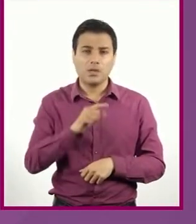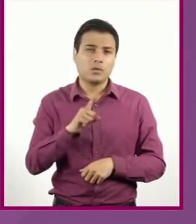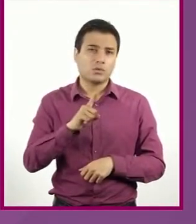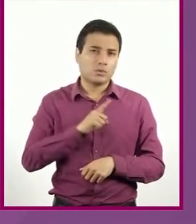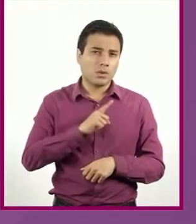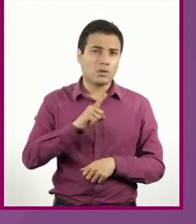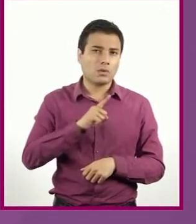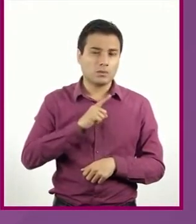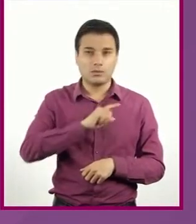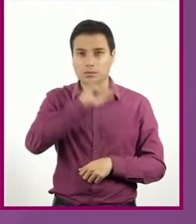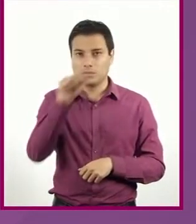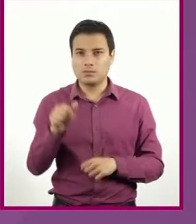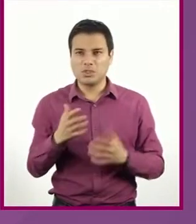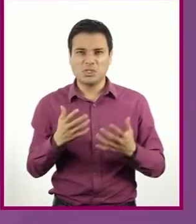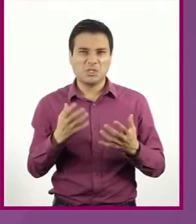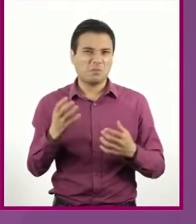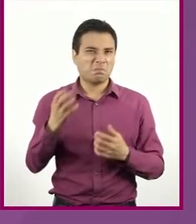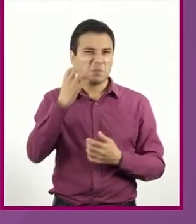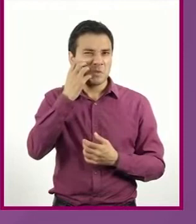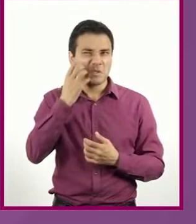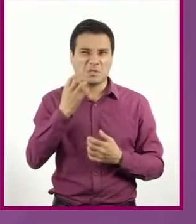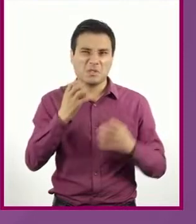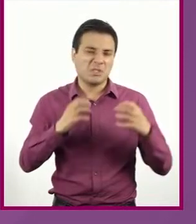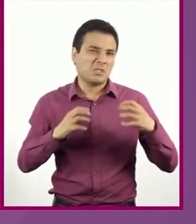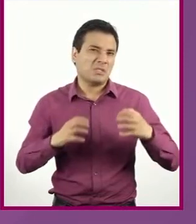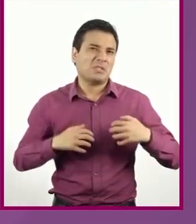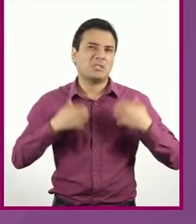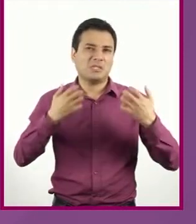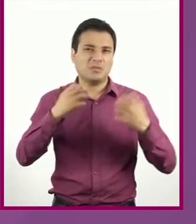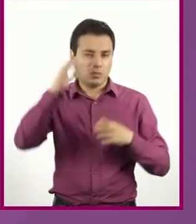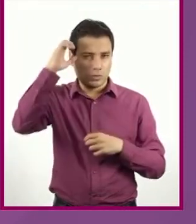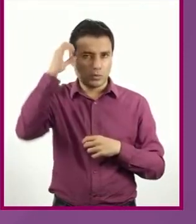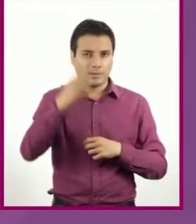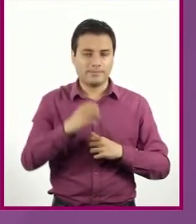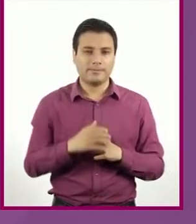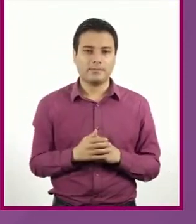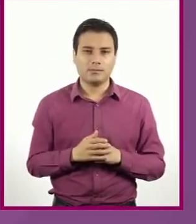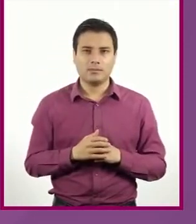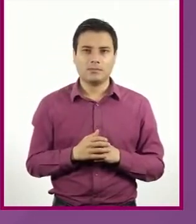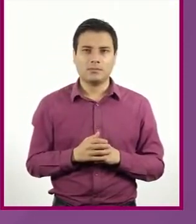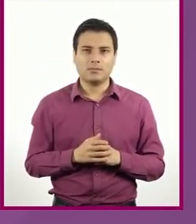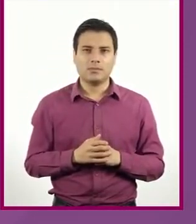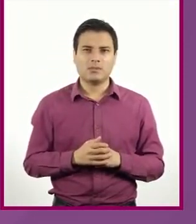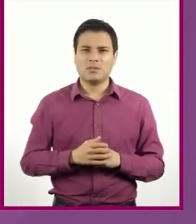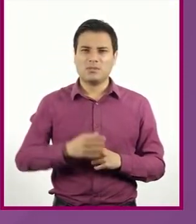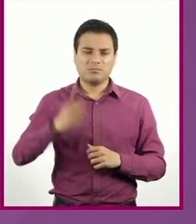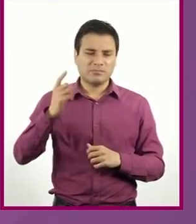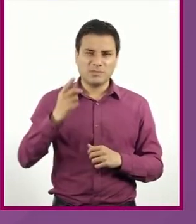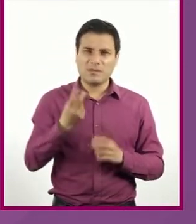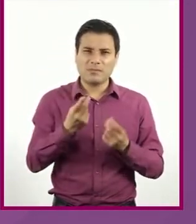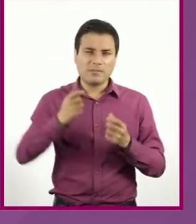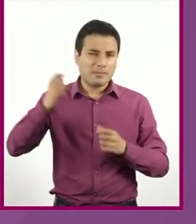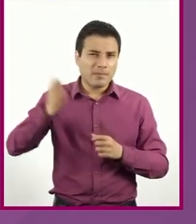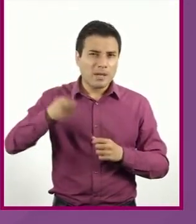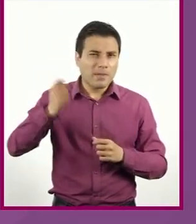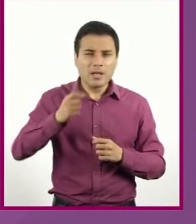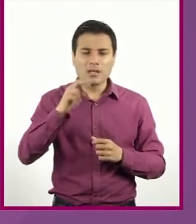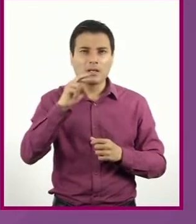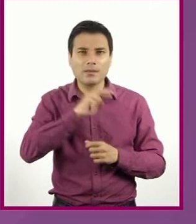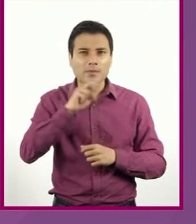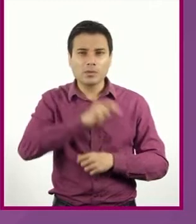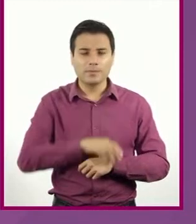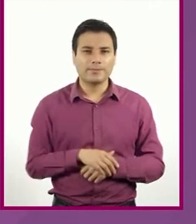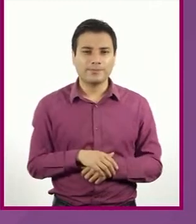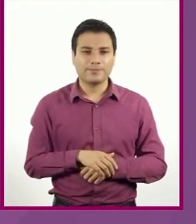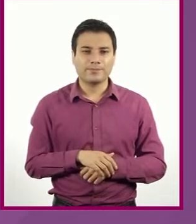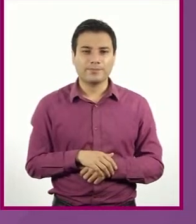eso se volvió amargo y cruel. ¡Vamos, vamos, bestias! ¡Más rápido!